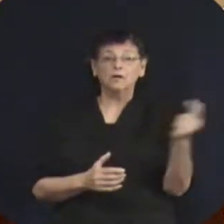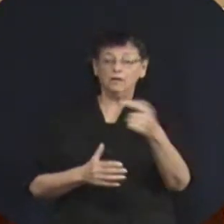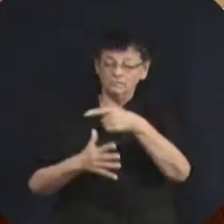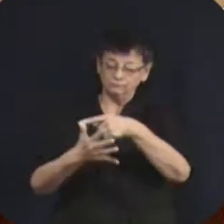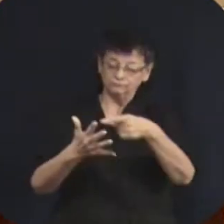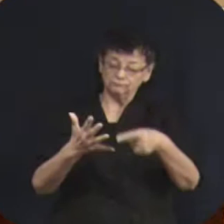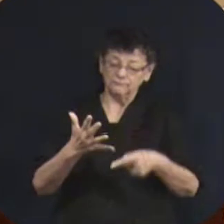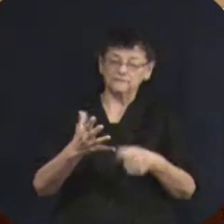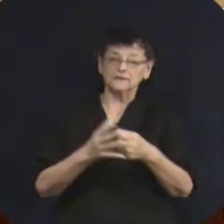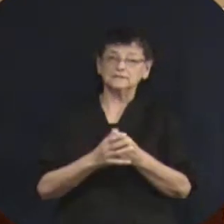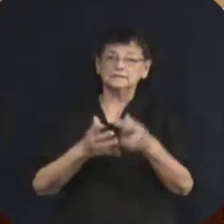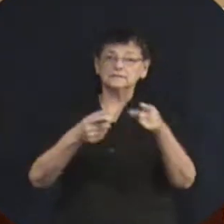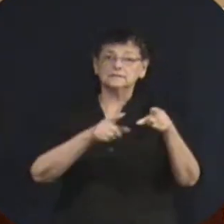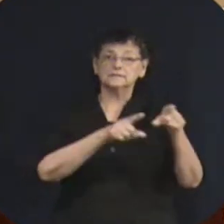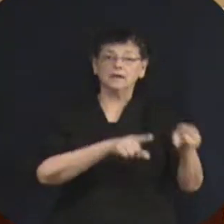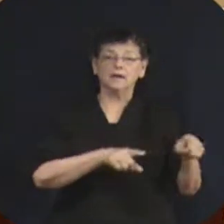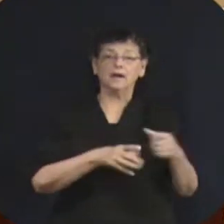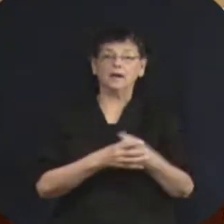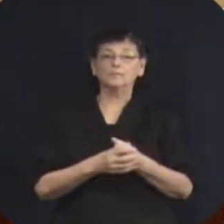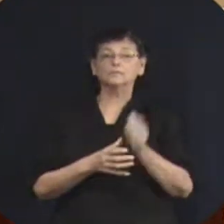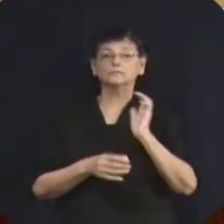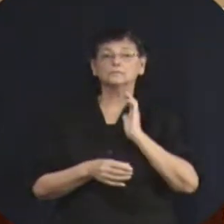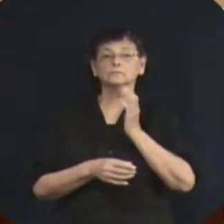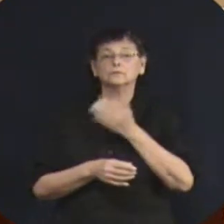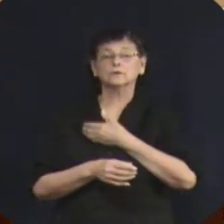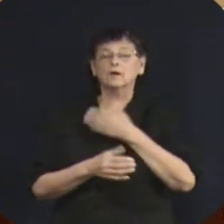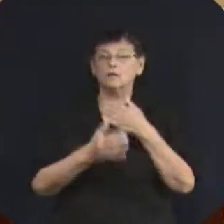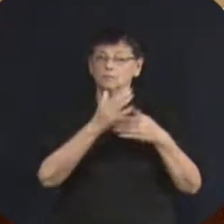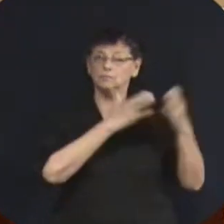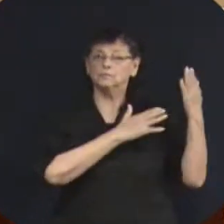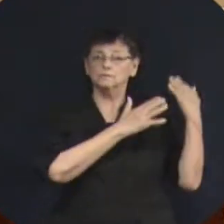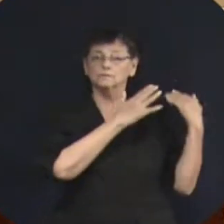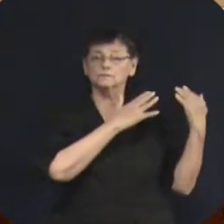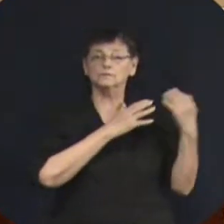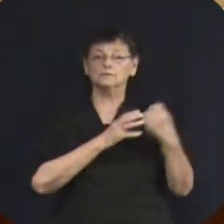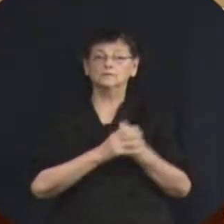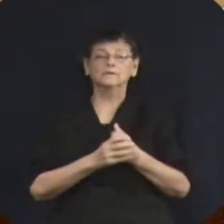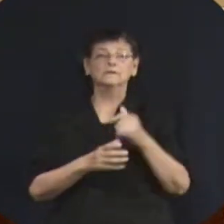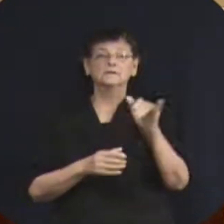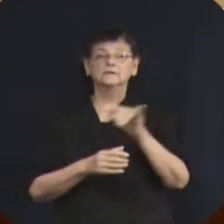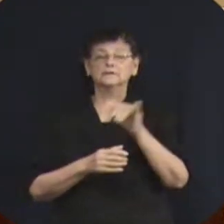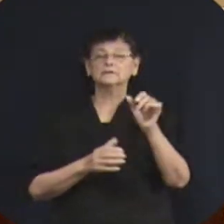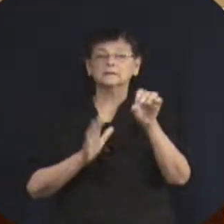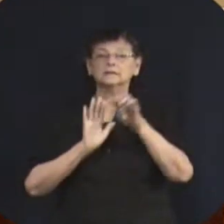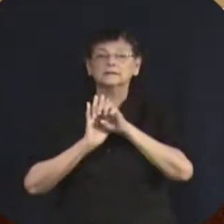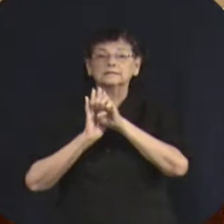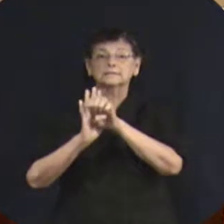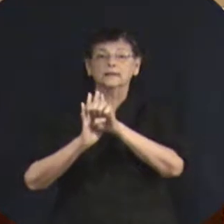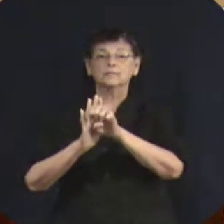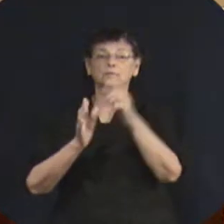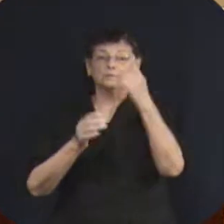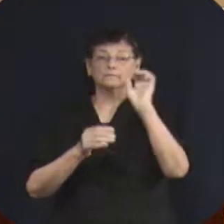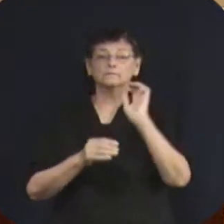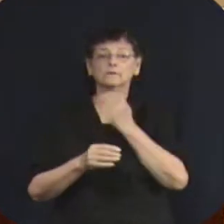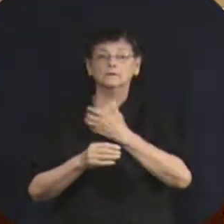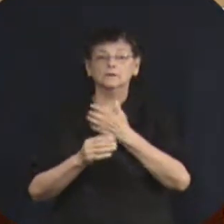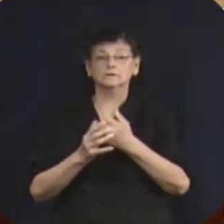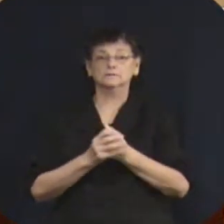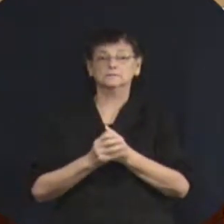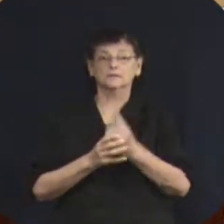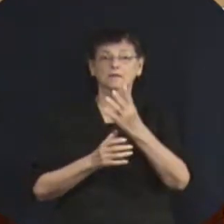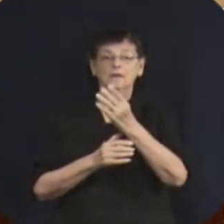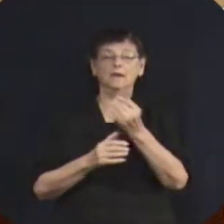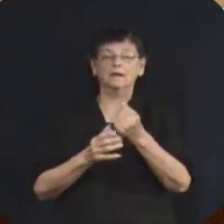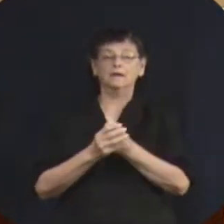estas cosas les sucedieron a nuestros antepasados como un ejemplo para nosotros